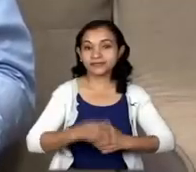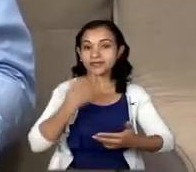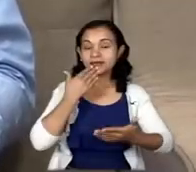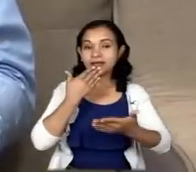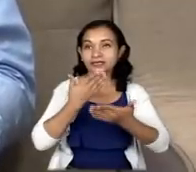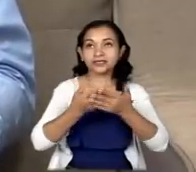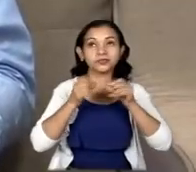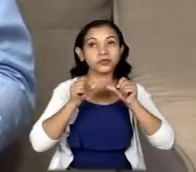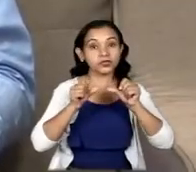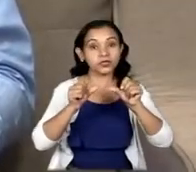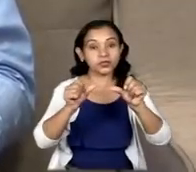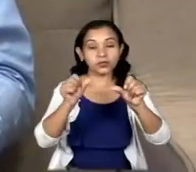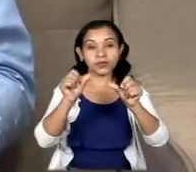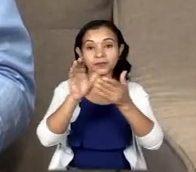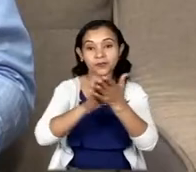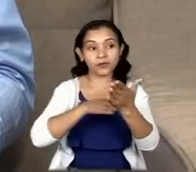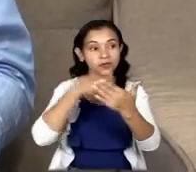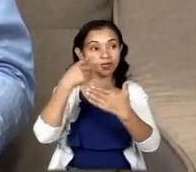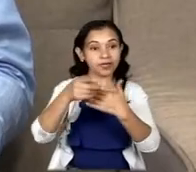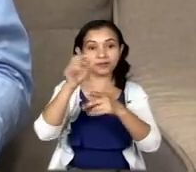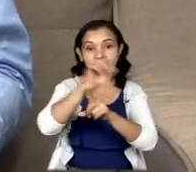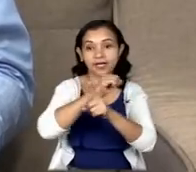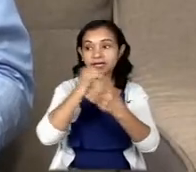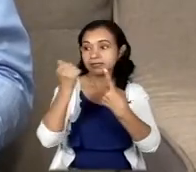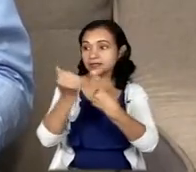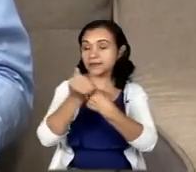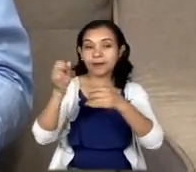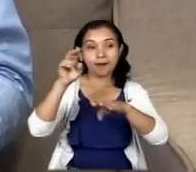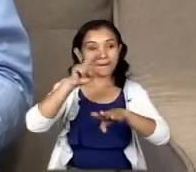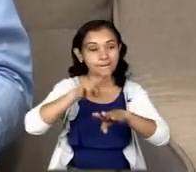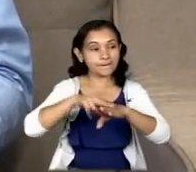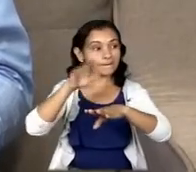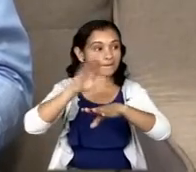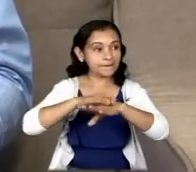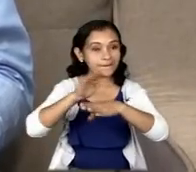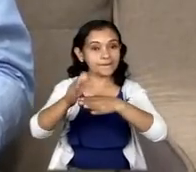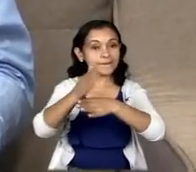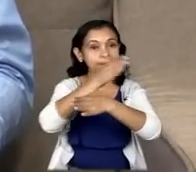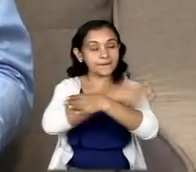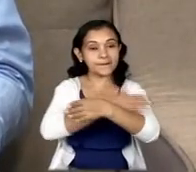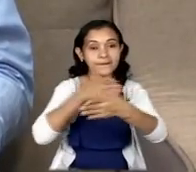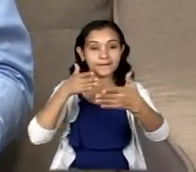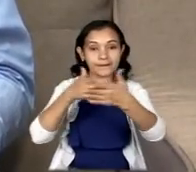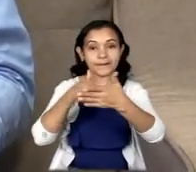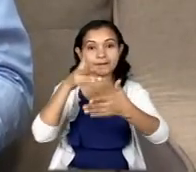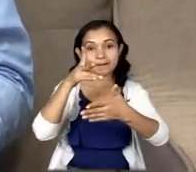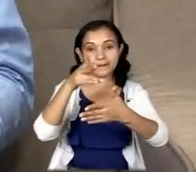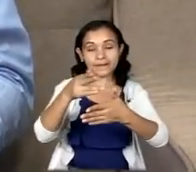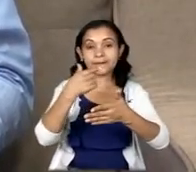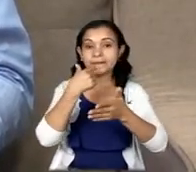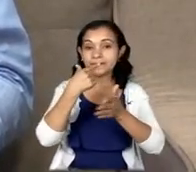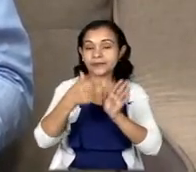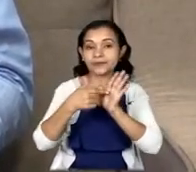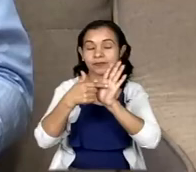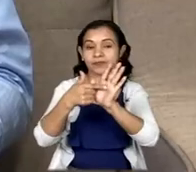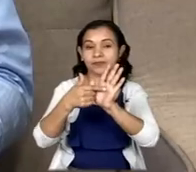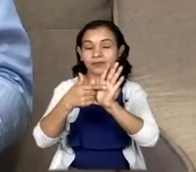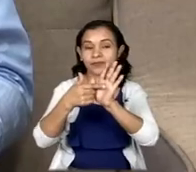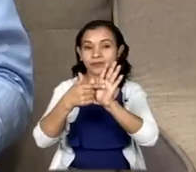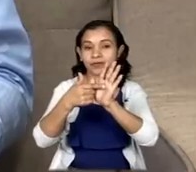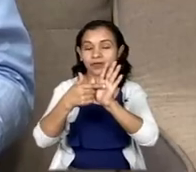Gracias por continuar en sintonía de su programa del Parlamento, tal cual les habíamos anunciado antes de irnos a la pausa. En estos momentos hemos preparado un